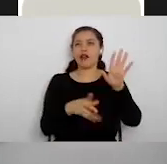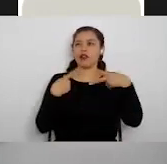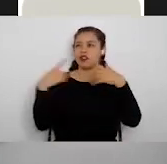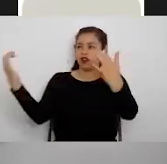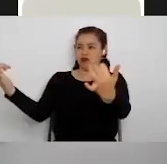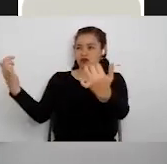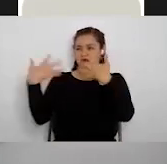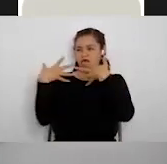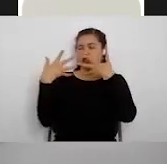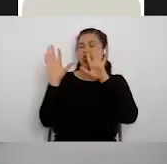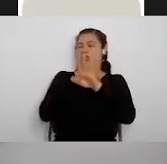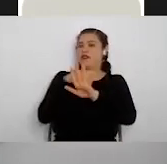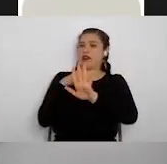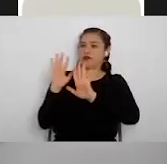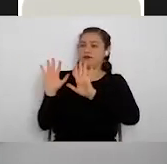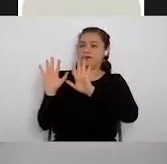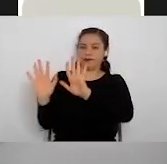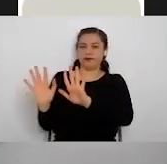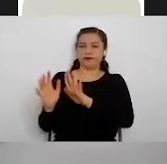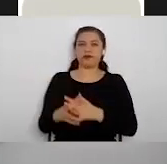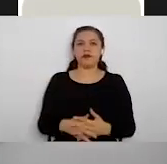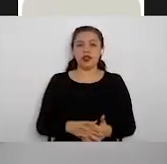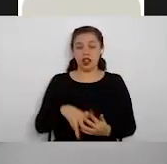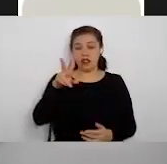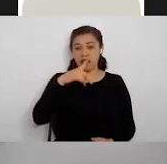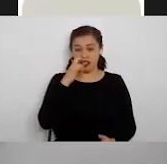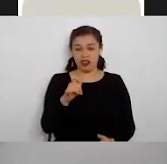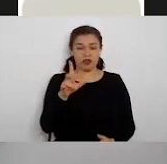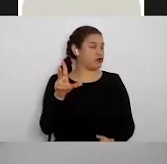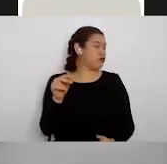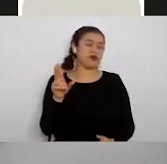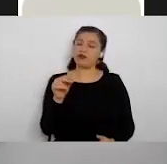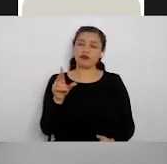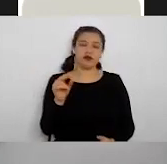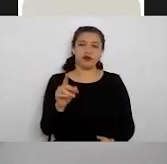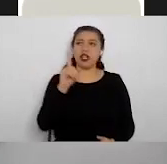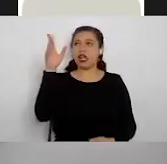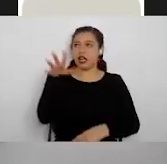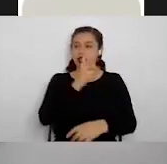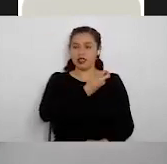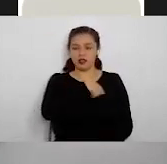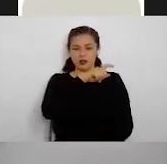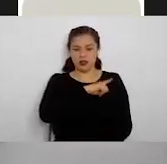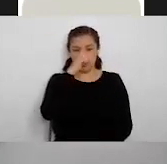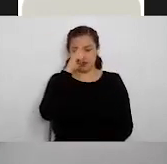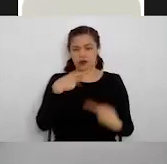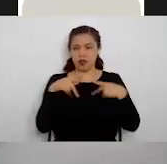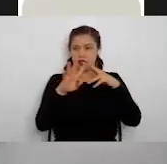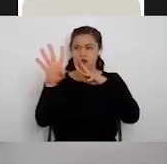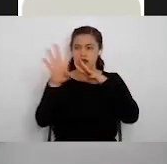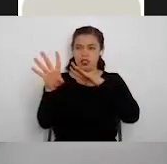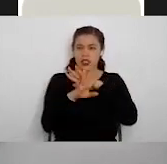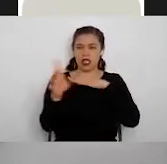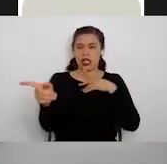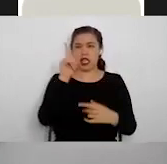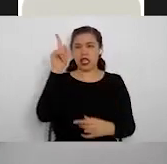esto no es nada raro, ¿eh? España, para que detenga el flujo migratorio Marruecos, le